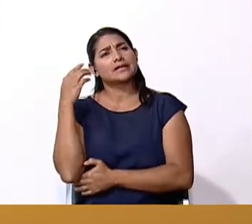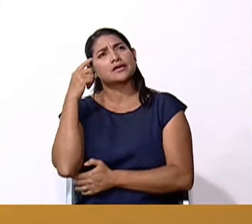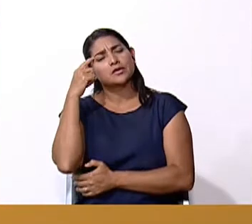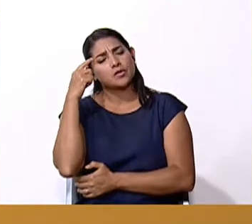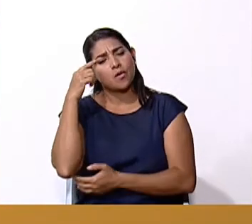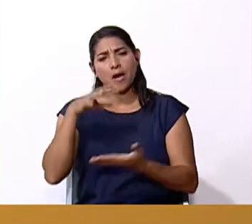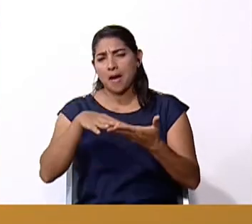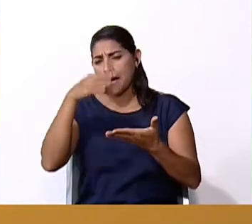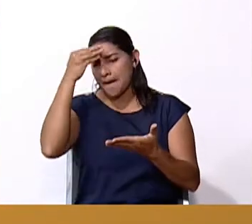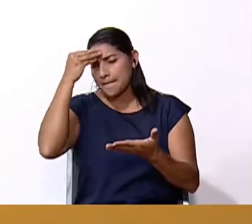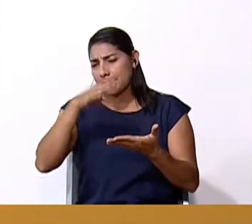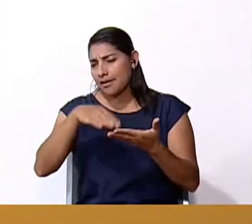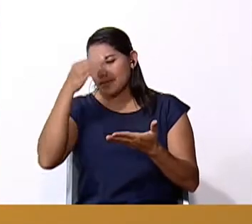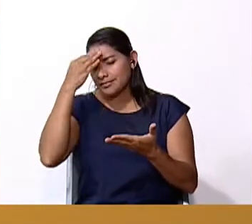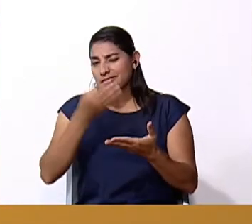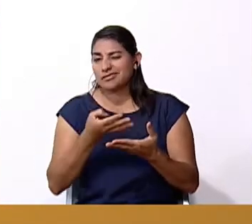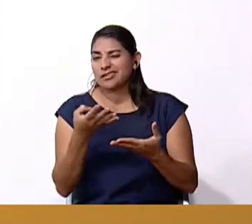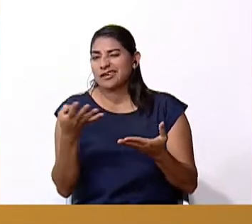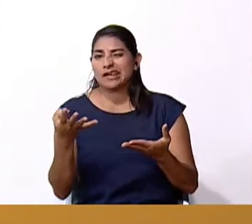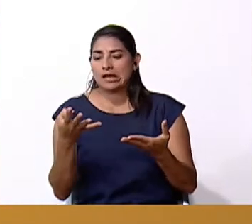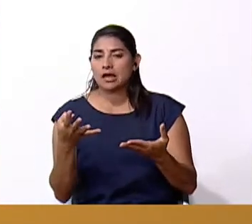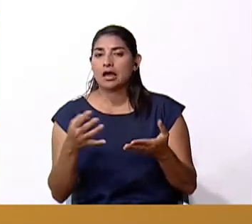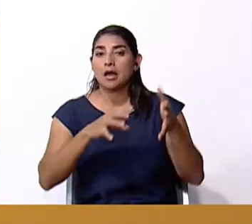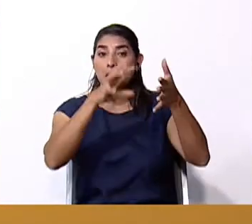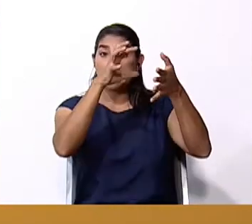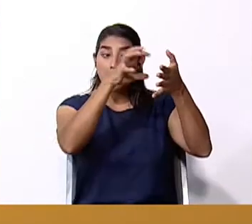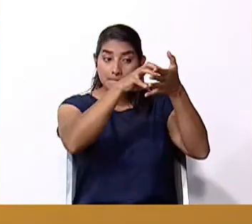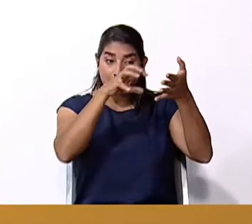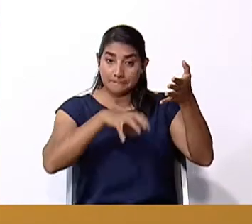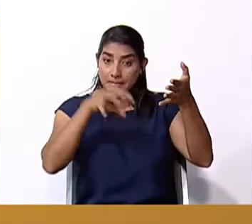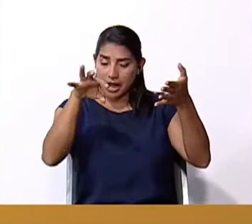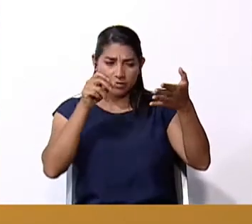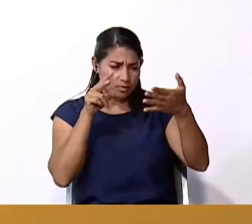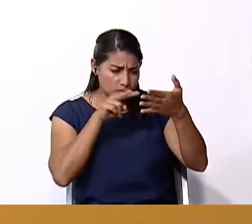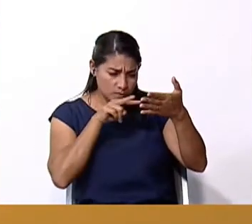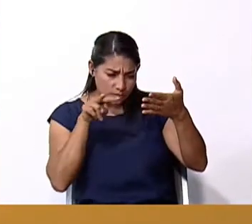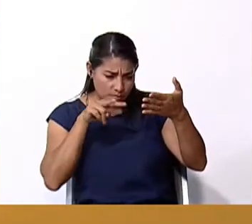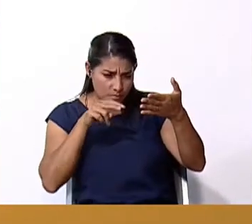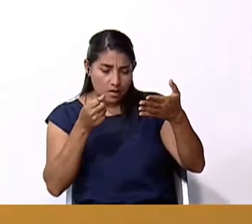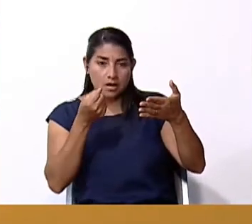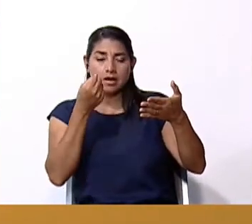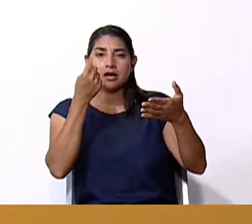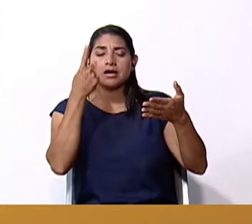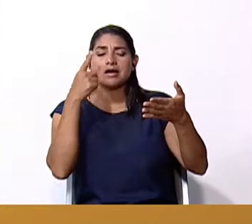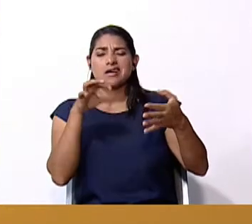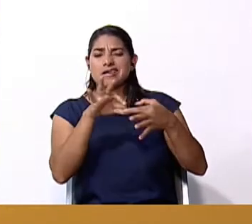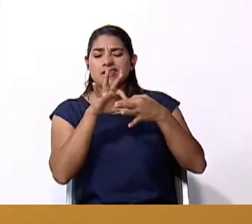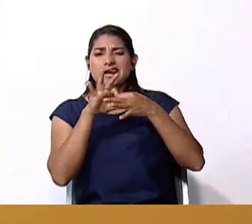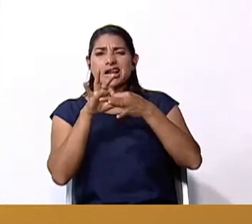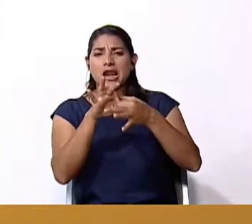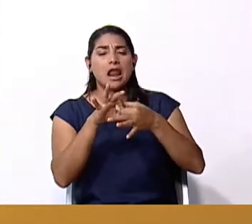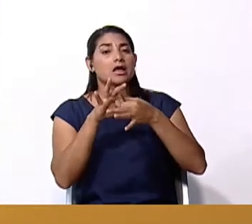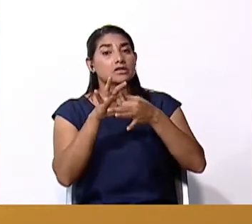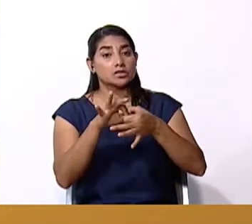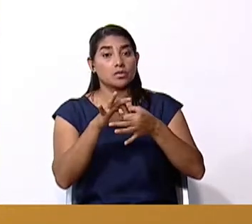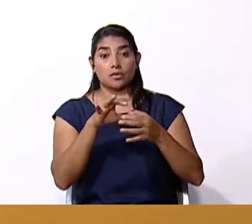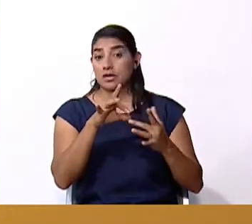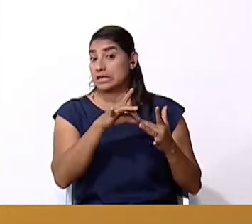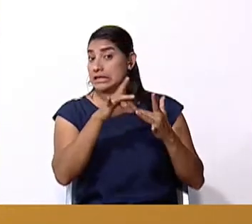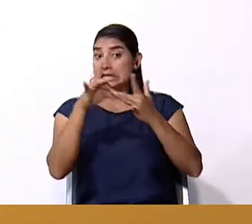estuvimos analizando textos para encontrar la relación que tiene la